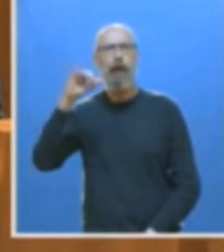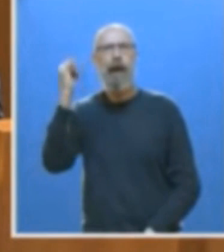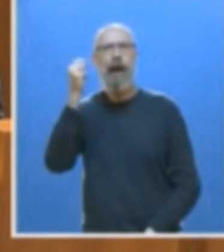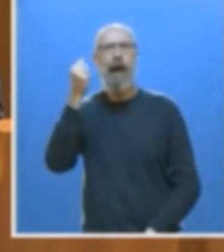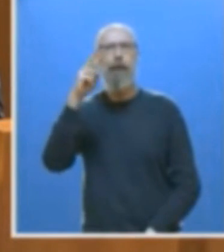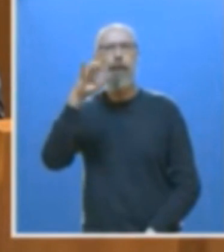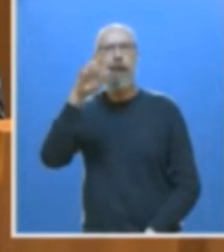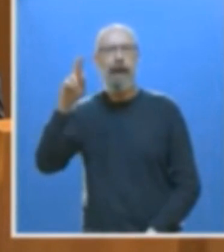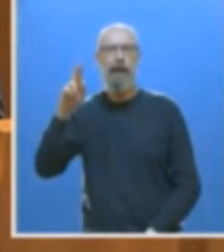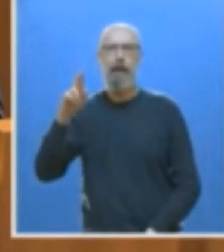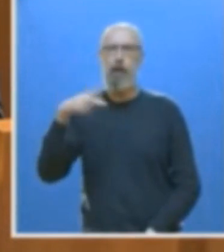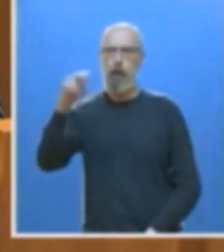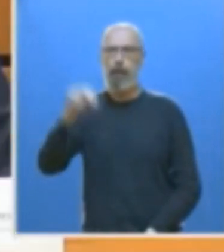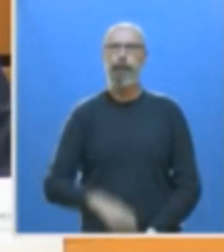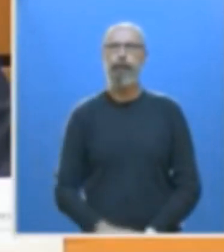No.